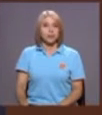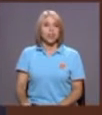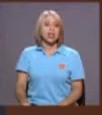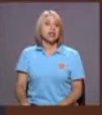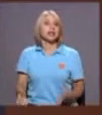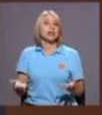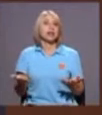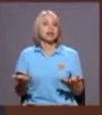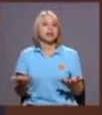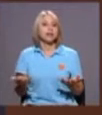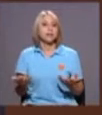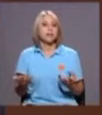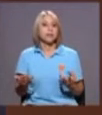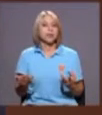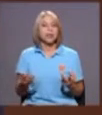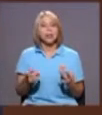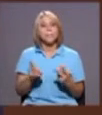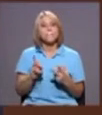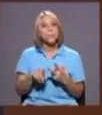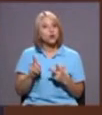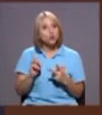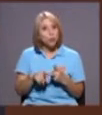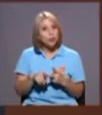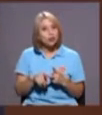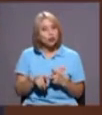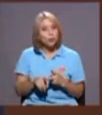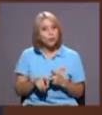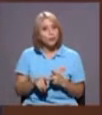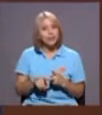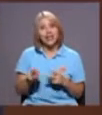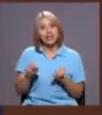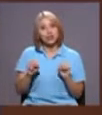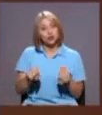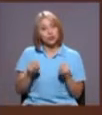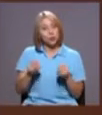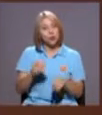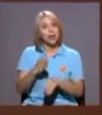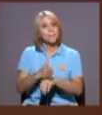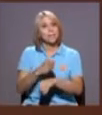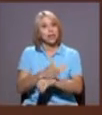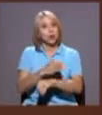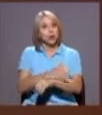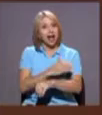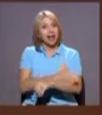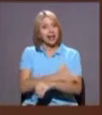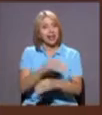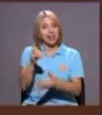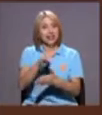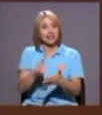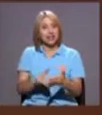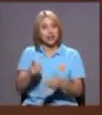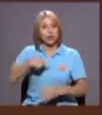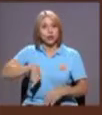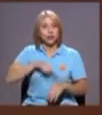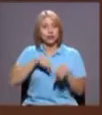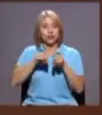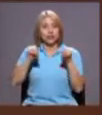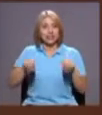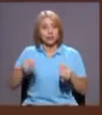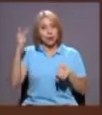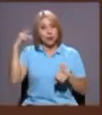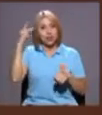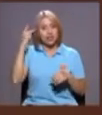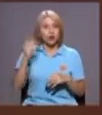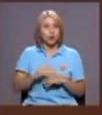y que por supuesto que eso sí podría mejorar el diseño de nuestro sistema político.